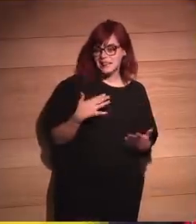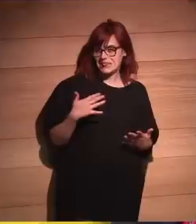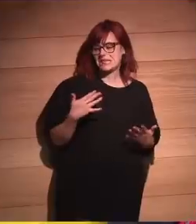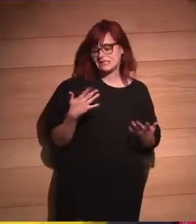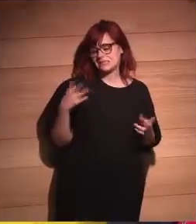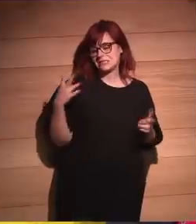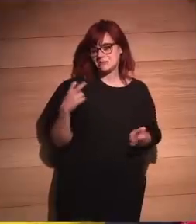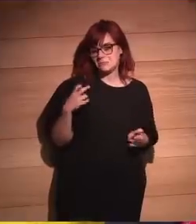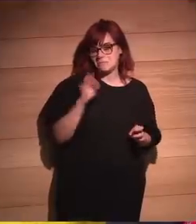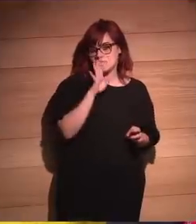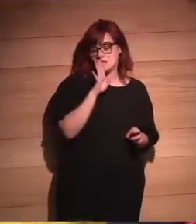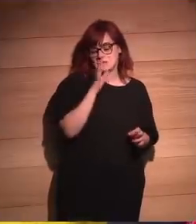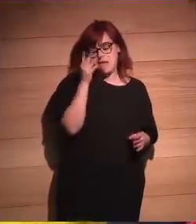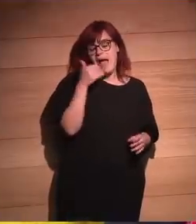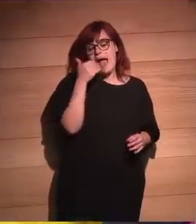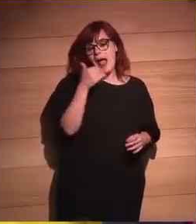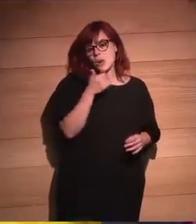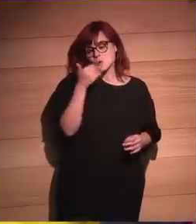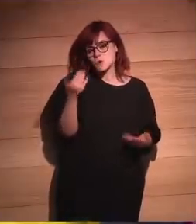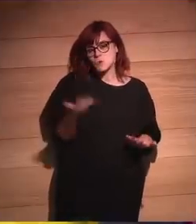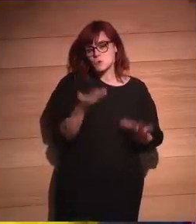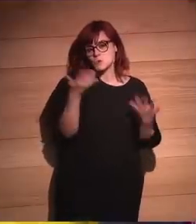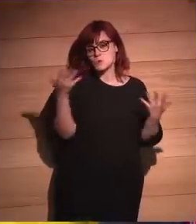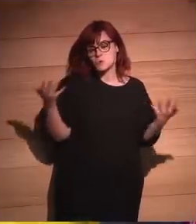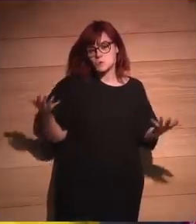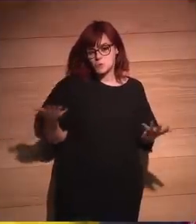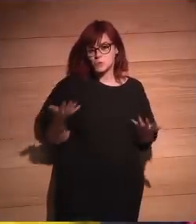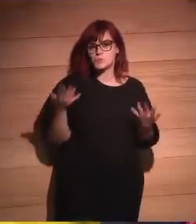¿no? Y yo creo que eso es un fenómeno muy